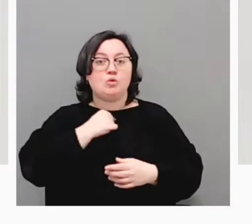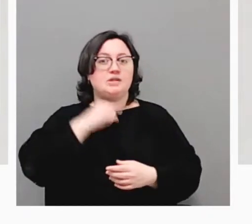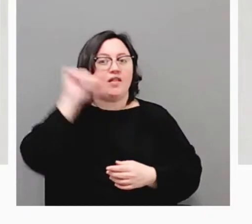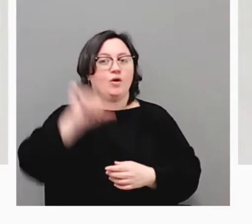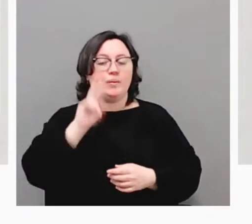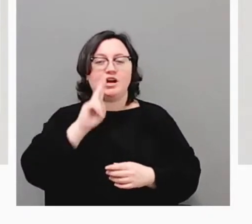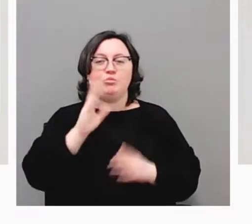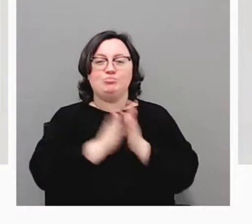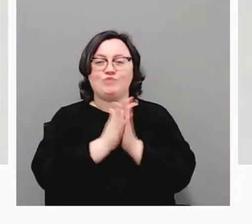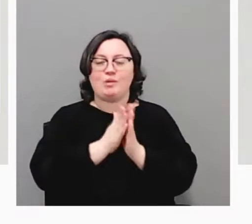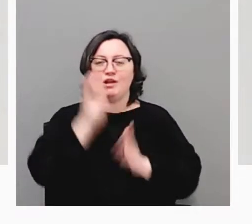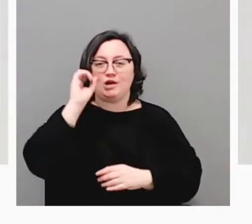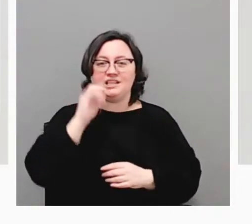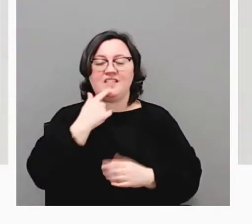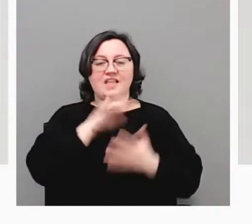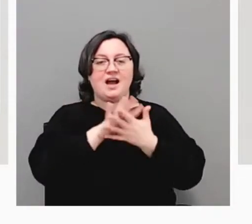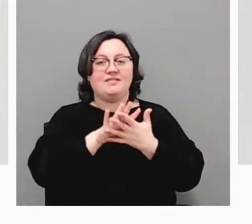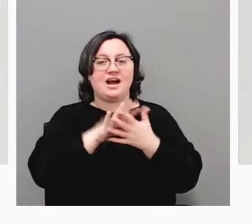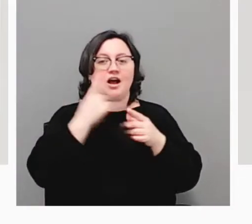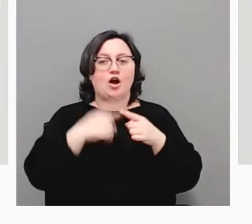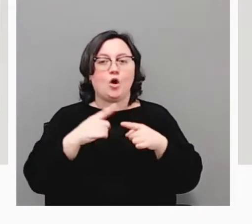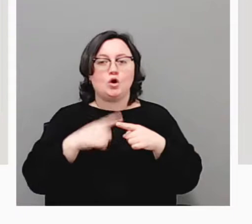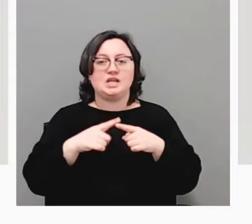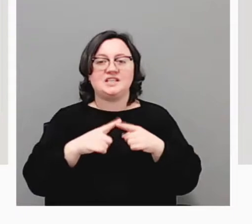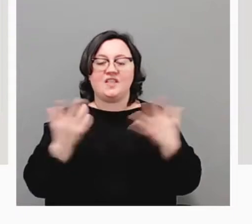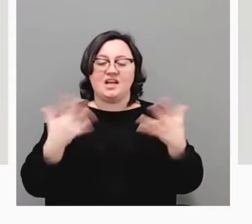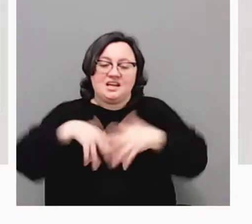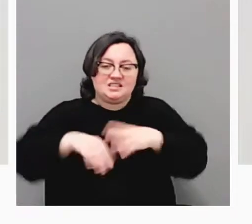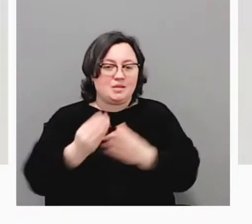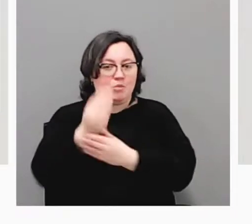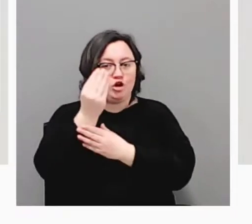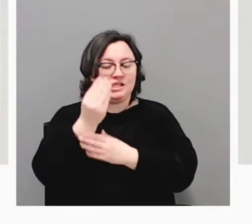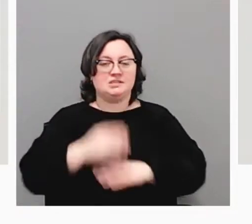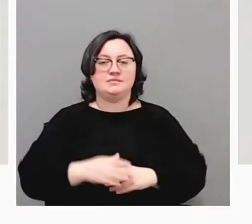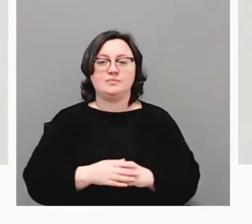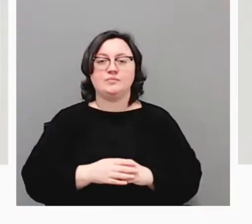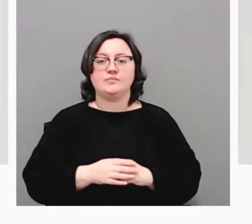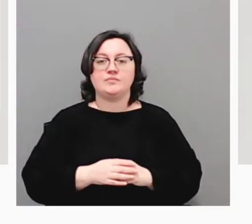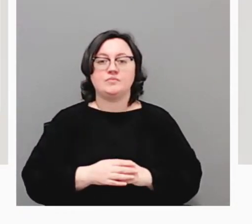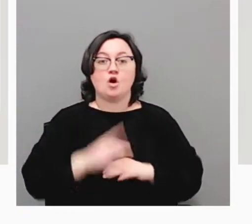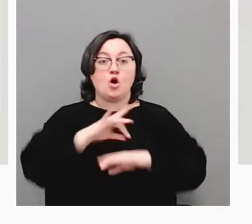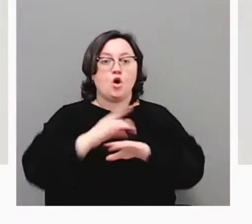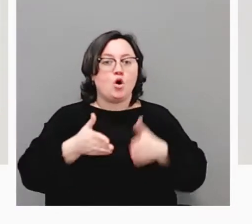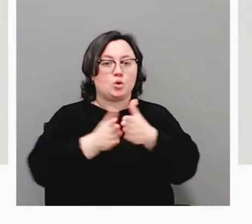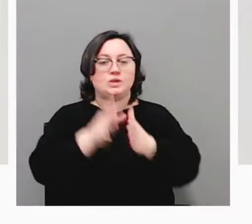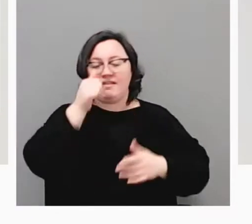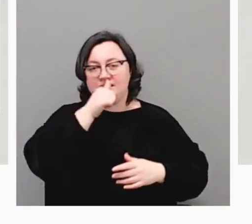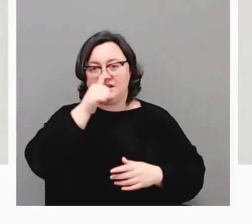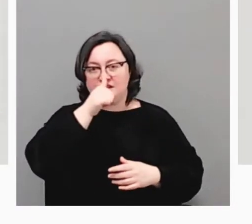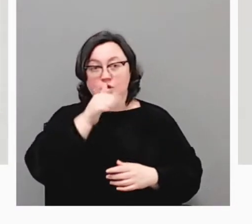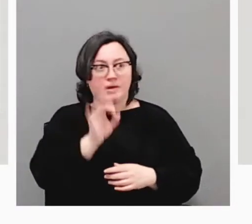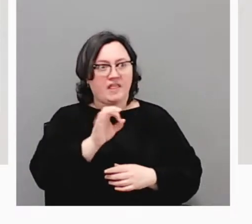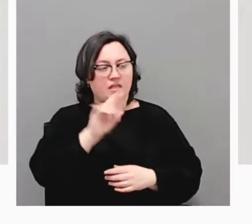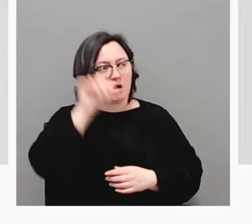ponente anterior cómo han ido hablando de cosas como simbiosis, ¿no? O la ruta del tinto, ¿no? Porque al final